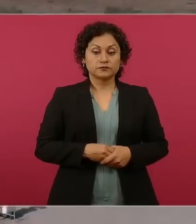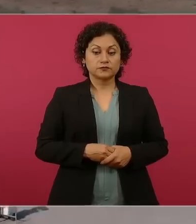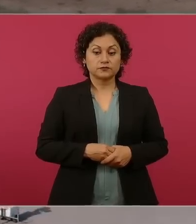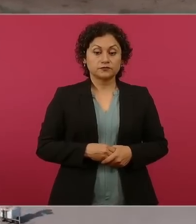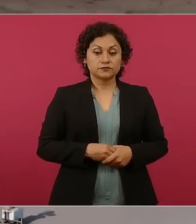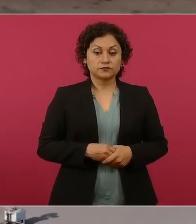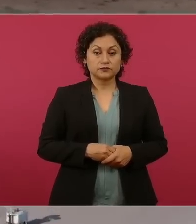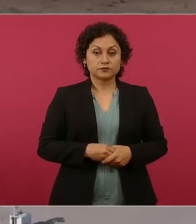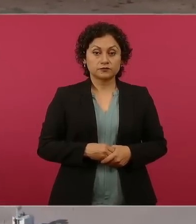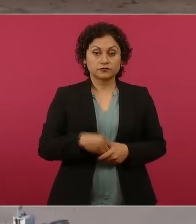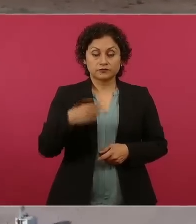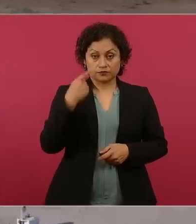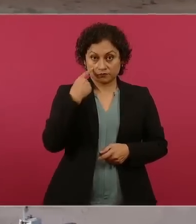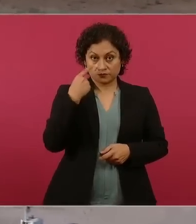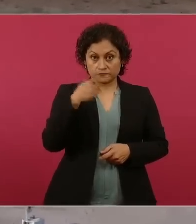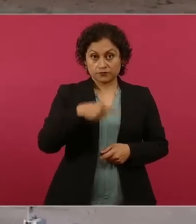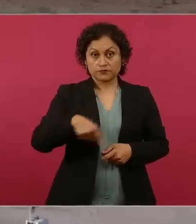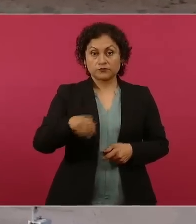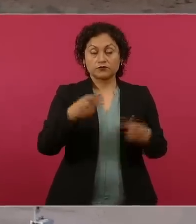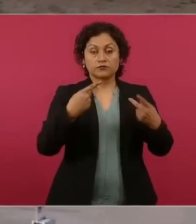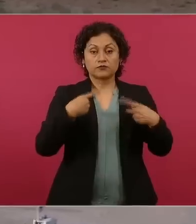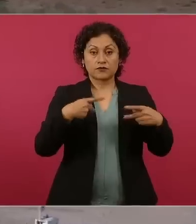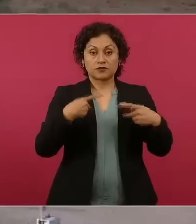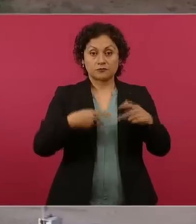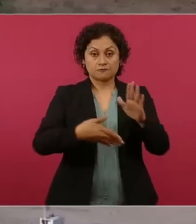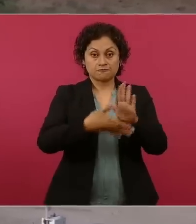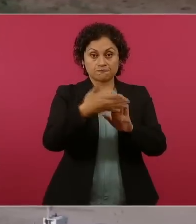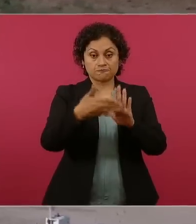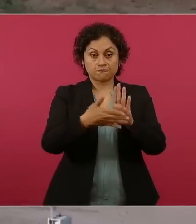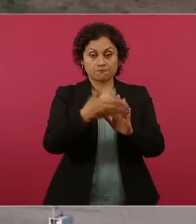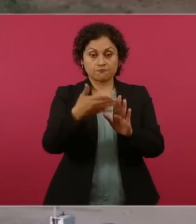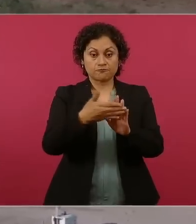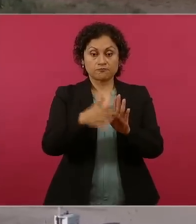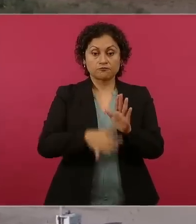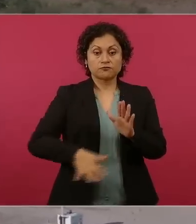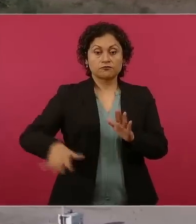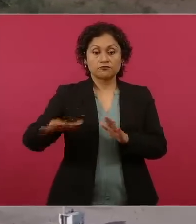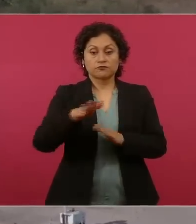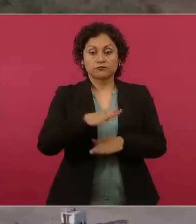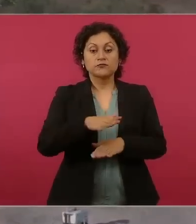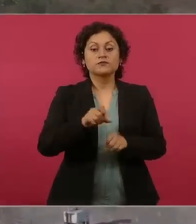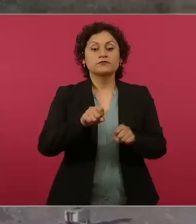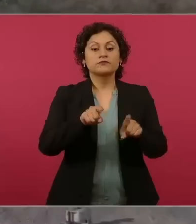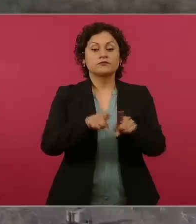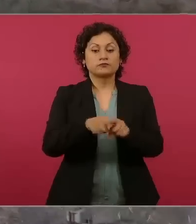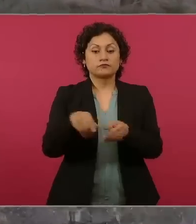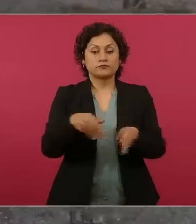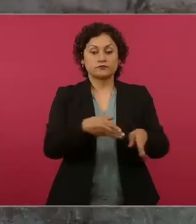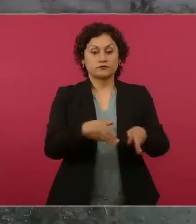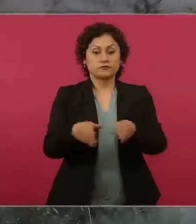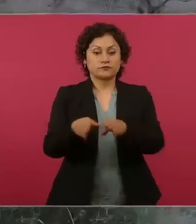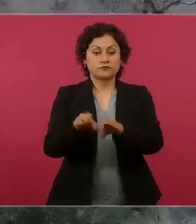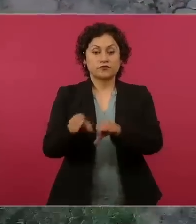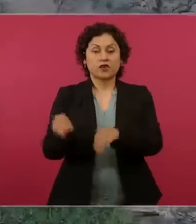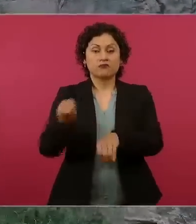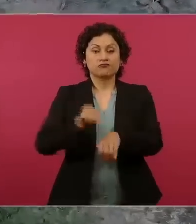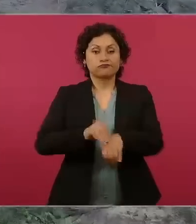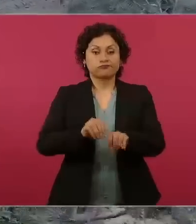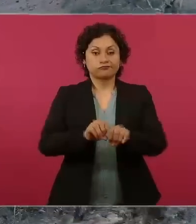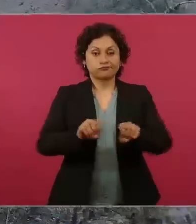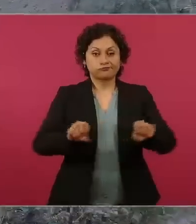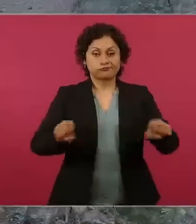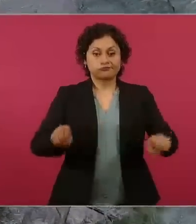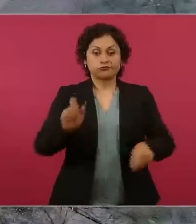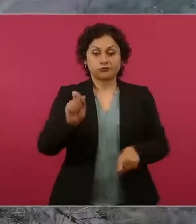Hacemos diversos trabajos para hacer sifones de carretera, de ferrocarril, cuando tenemos estos